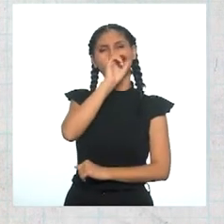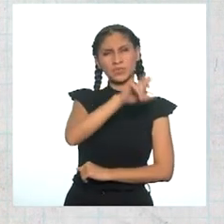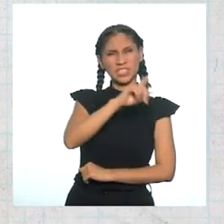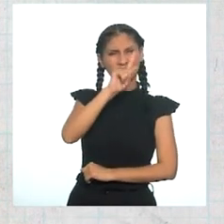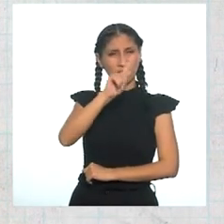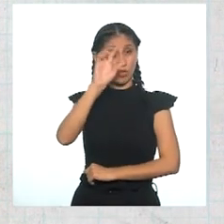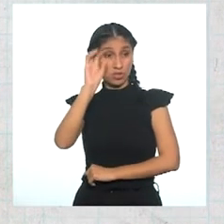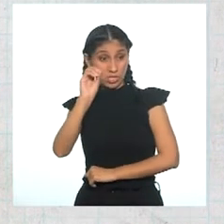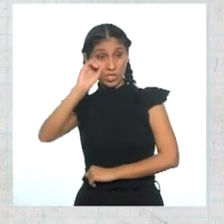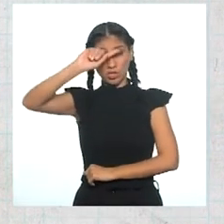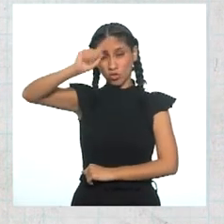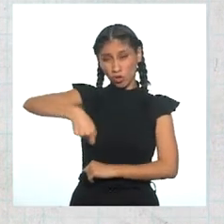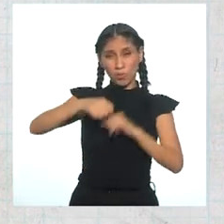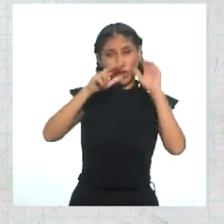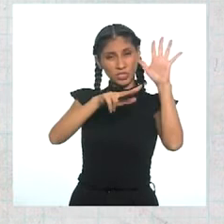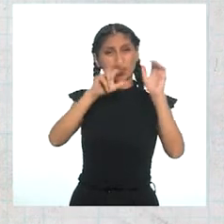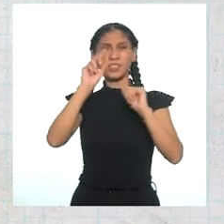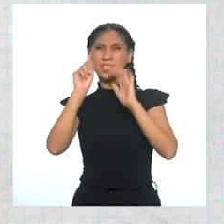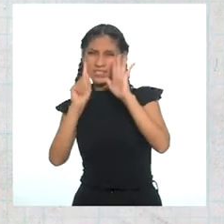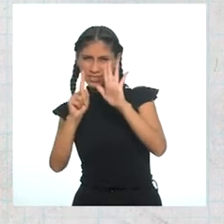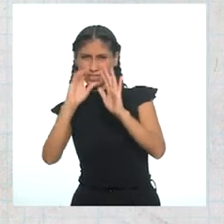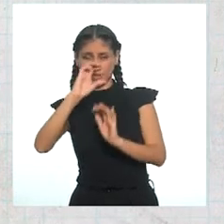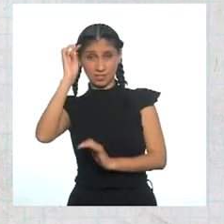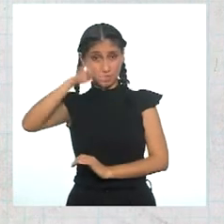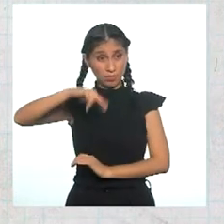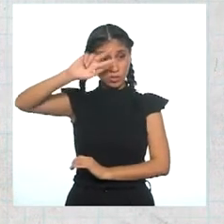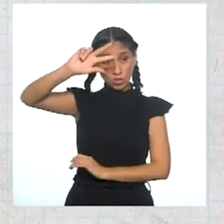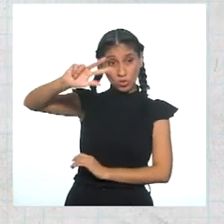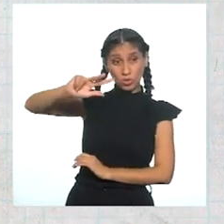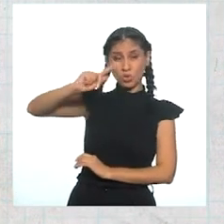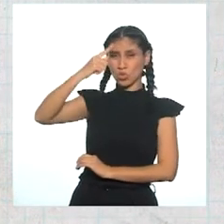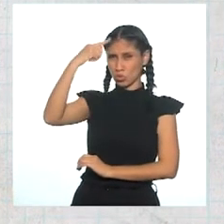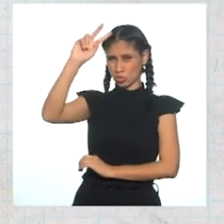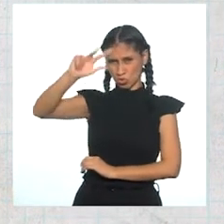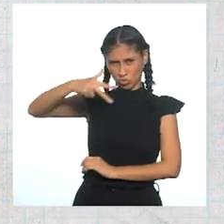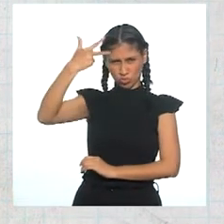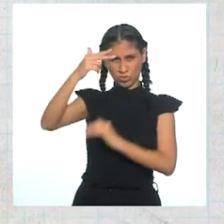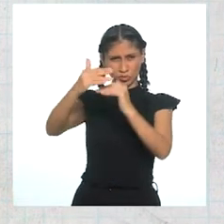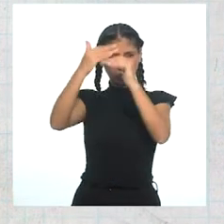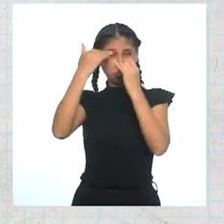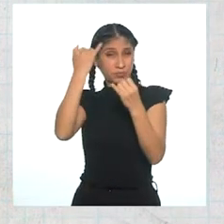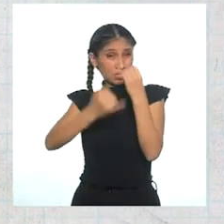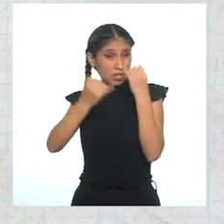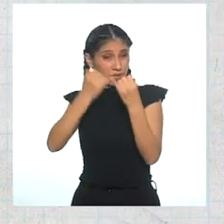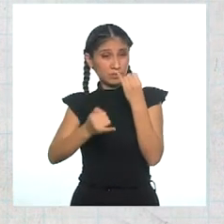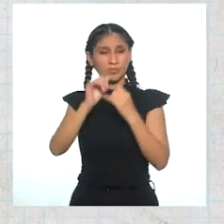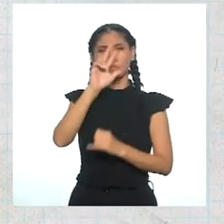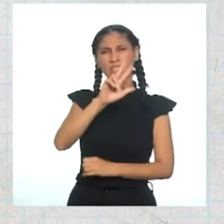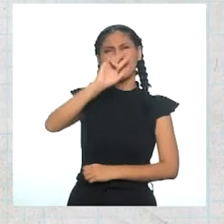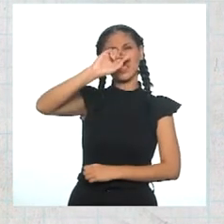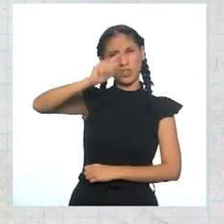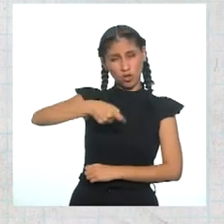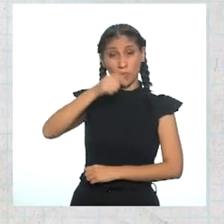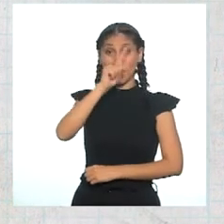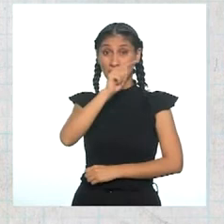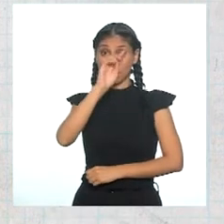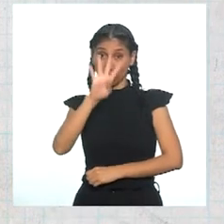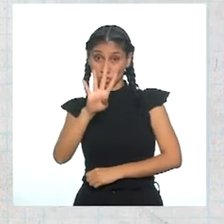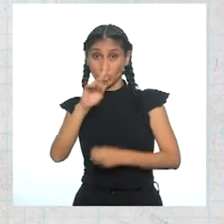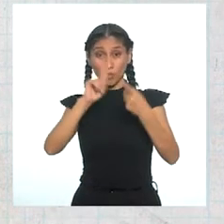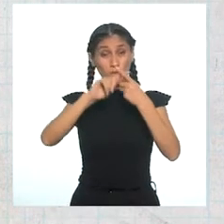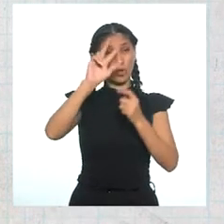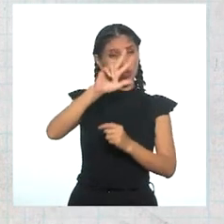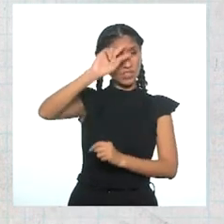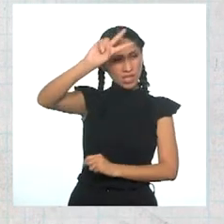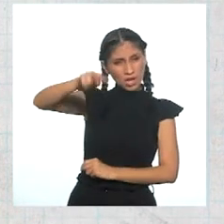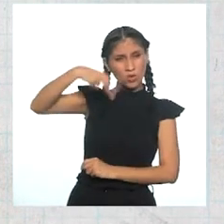310,86 centímetros cúbicos. Finalmente, el volumen del tomatodo es el producto de 3,14 por 3 al cuadrado y